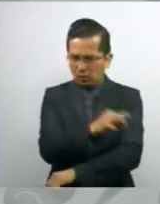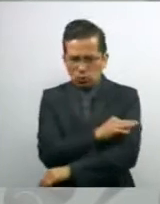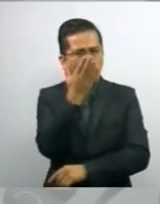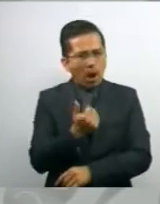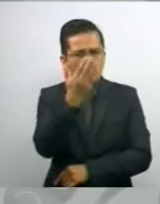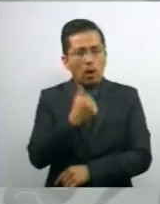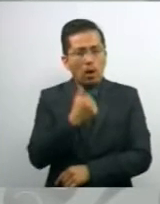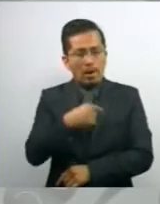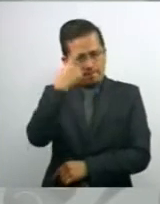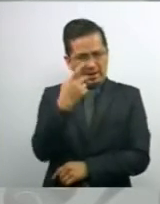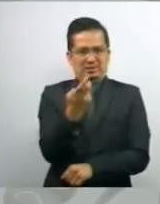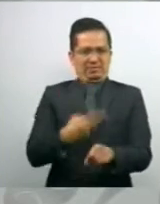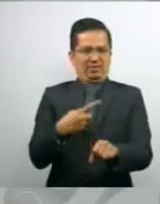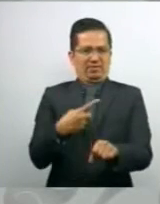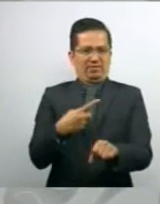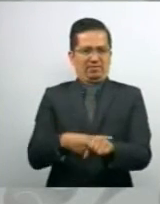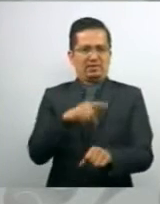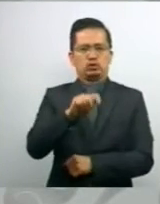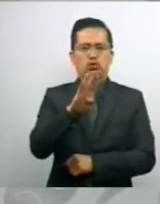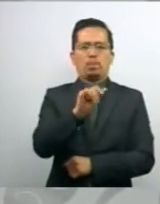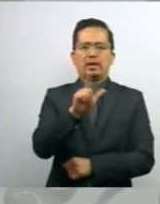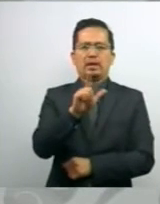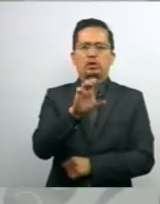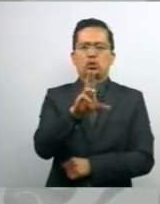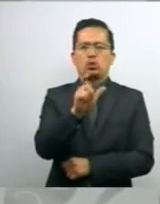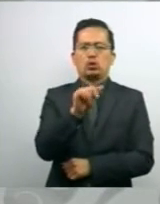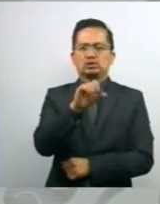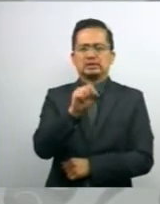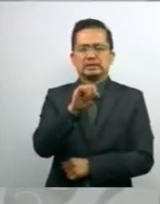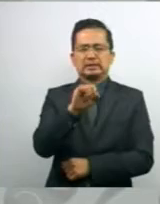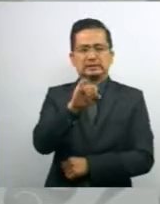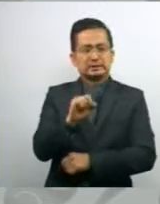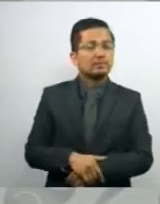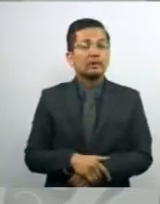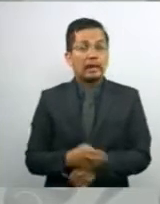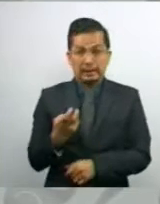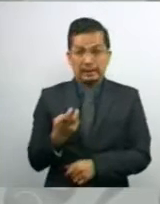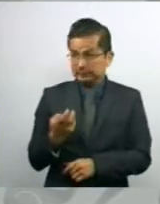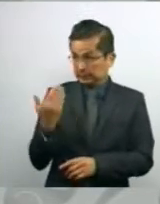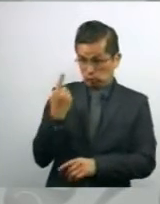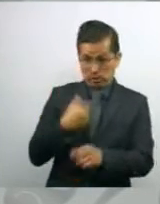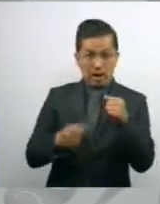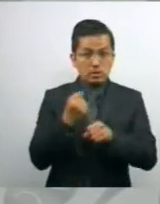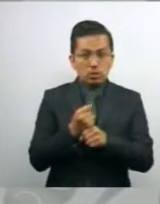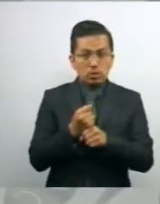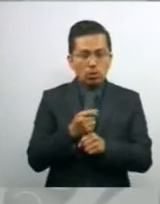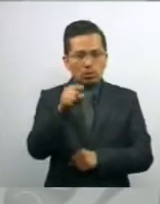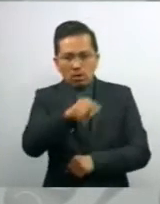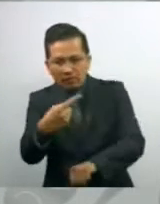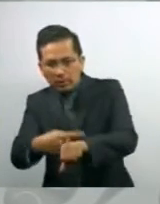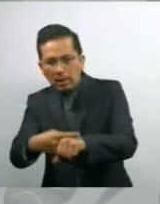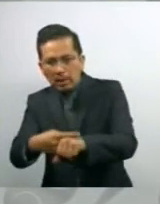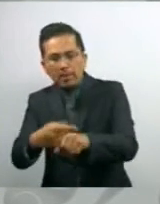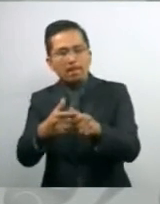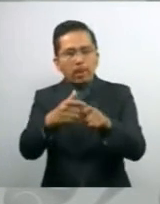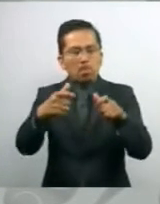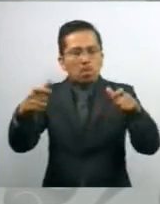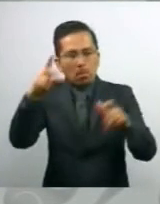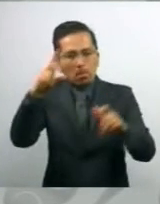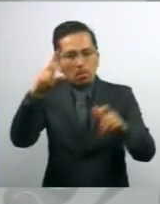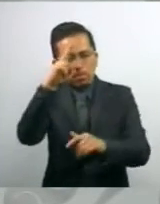atiende tuberculosis y que lo hemos visto, los casos durante este año y el año pasado se han incrementado. La propia OMS